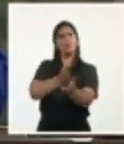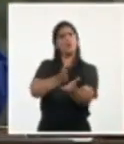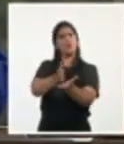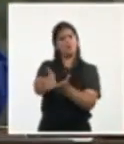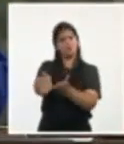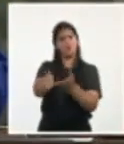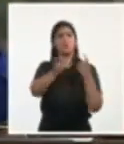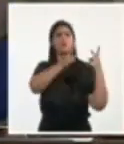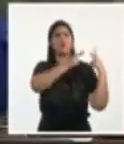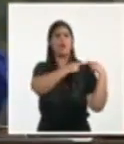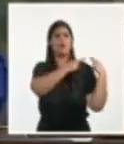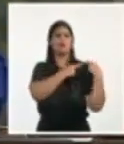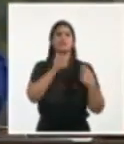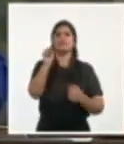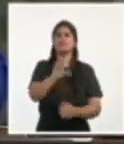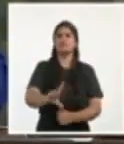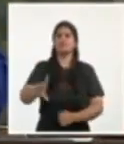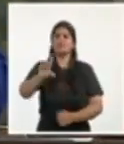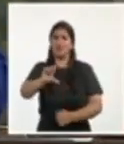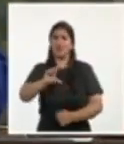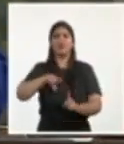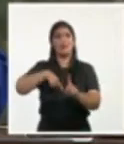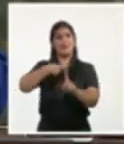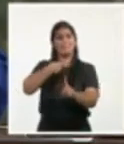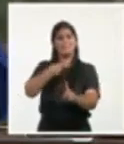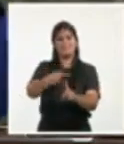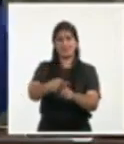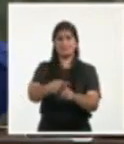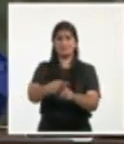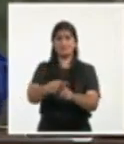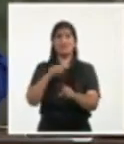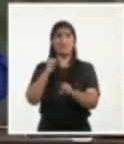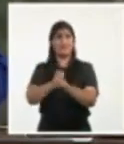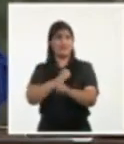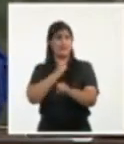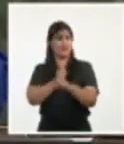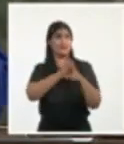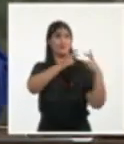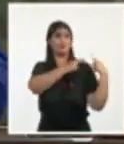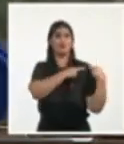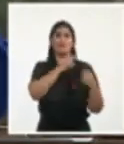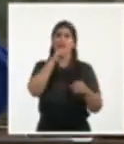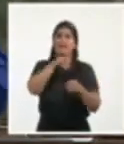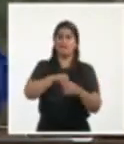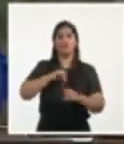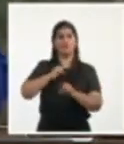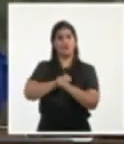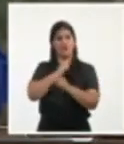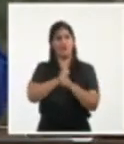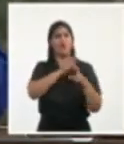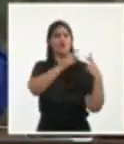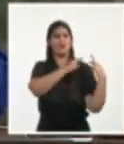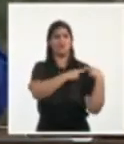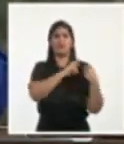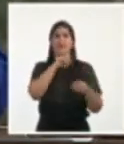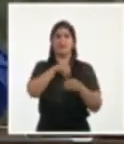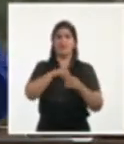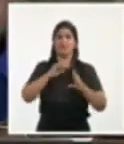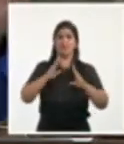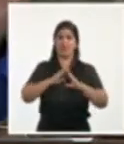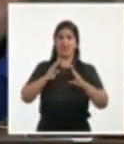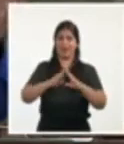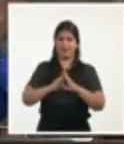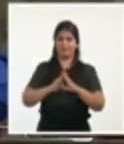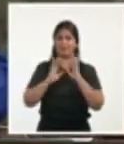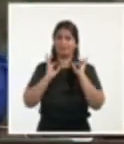la responsabilidad familiar, la eficiencia en el trabajo, la cultura en el detalle, la calidad en las cosas.